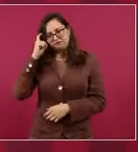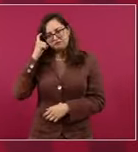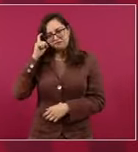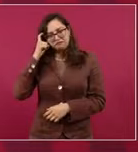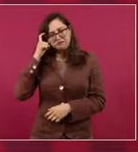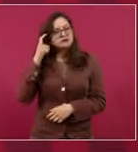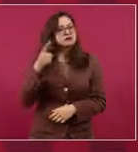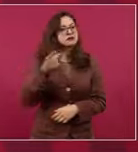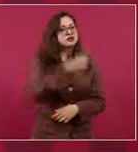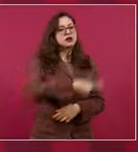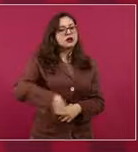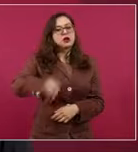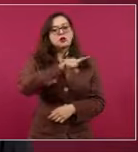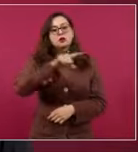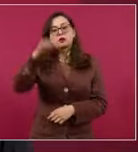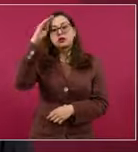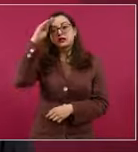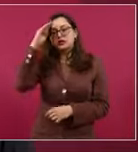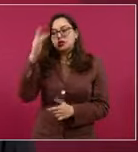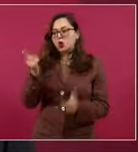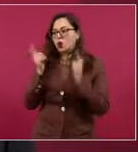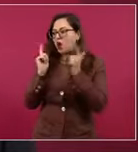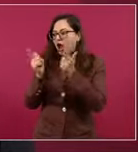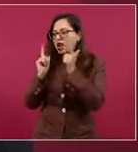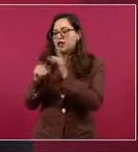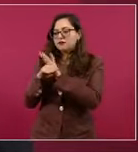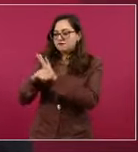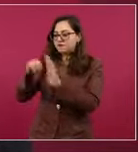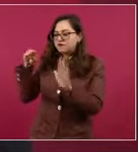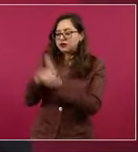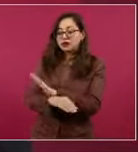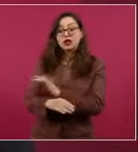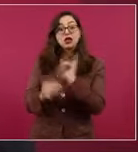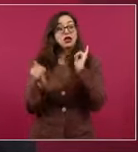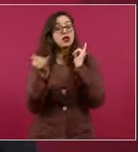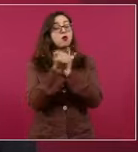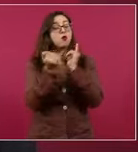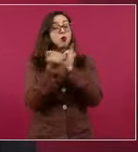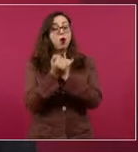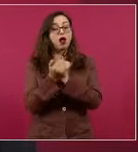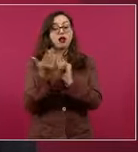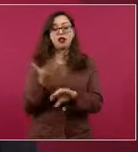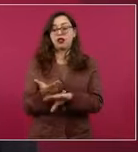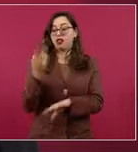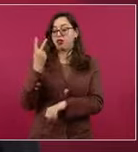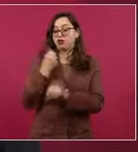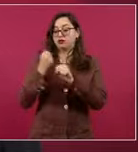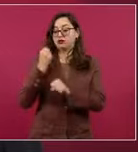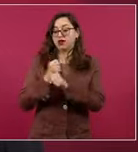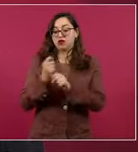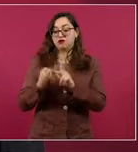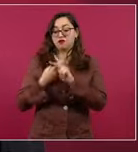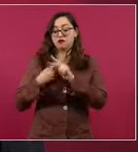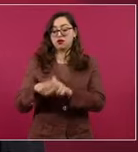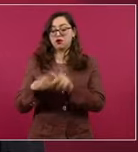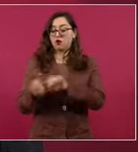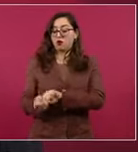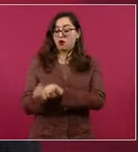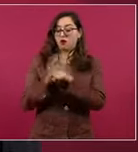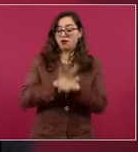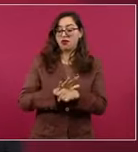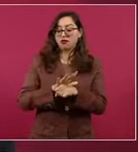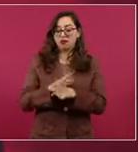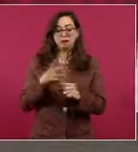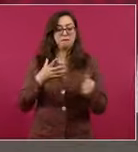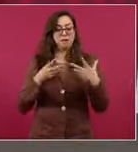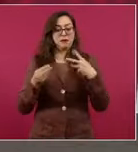que no pudiésemos enfrentar el problema de la pandemia y